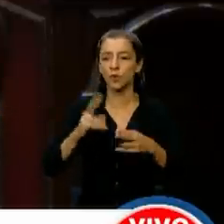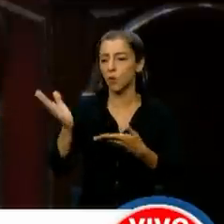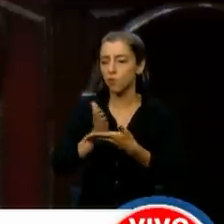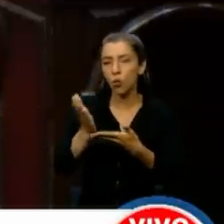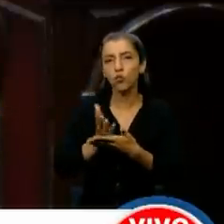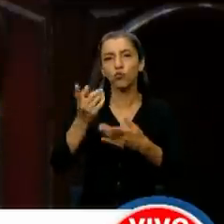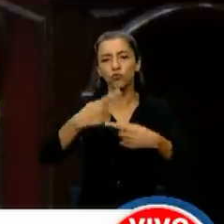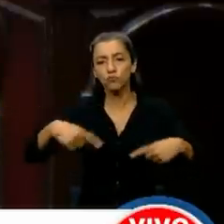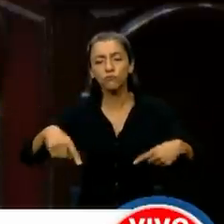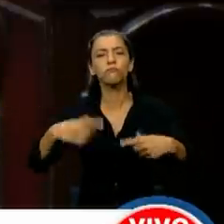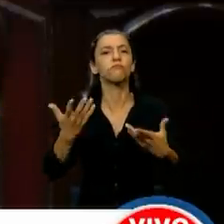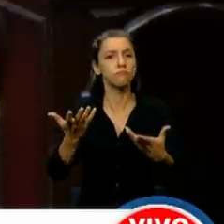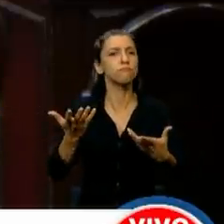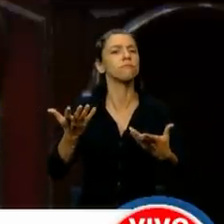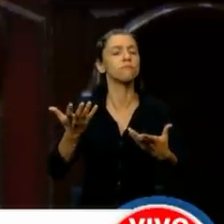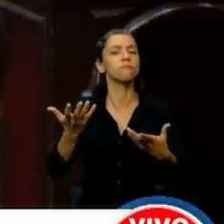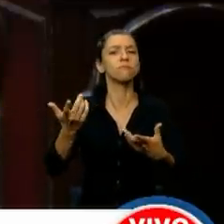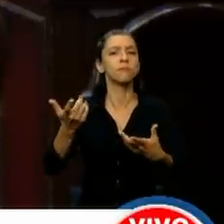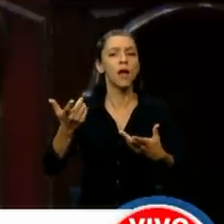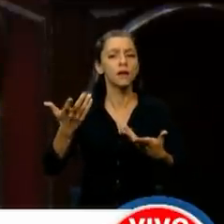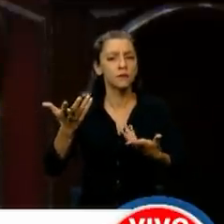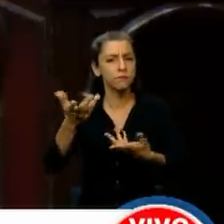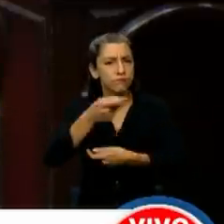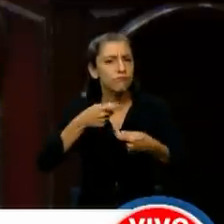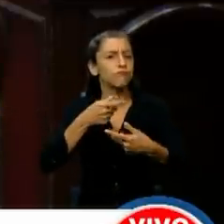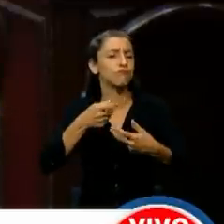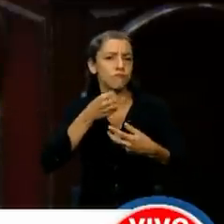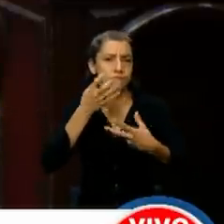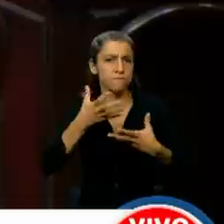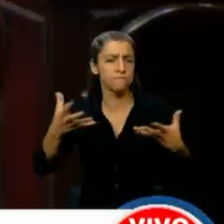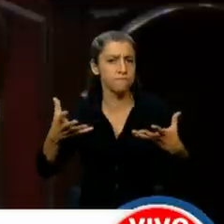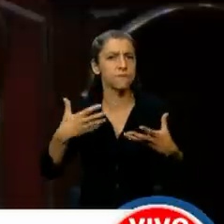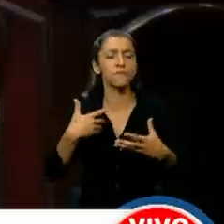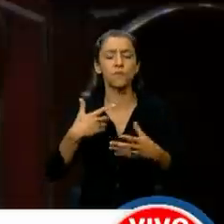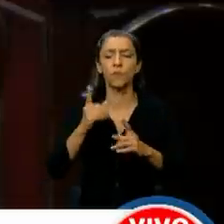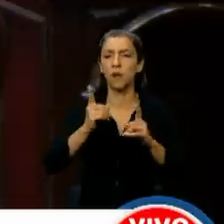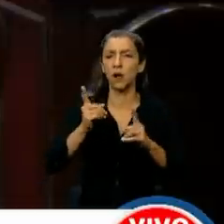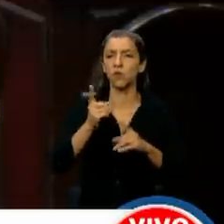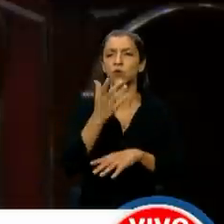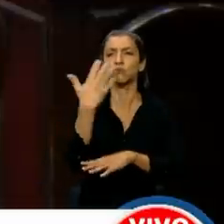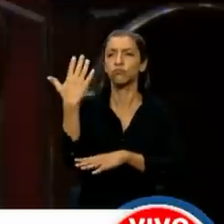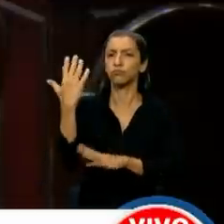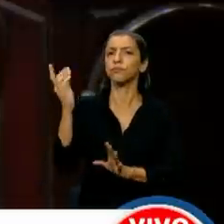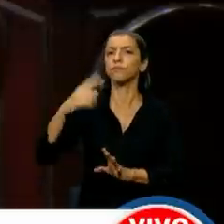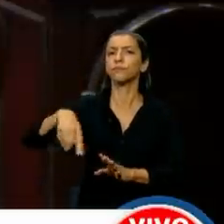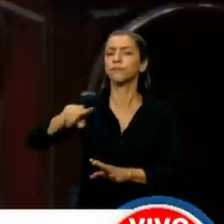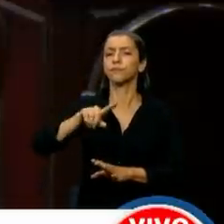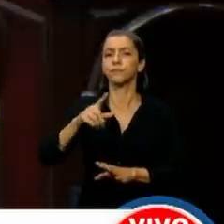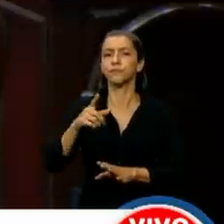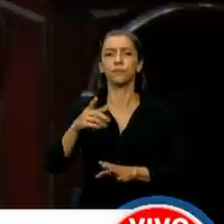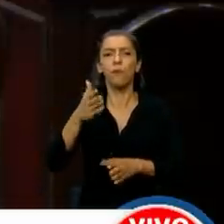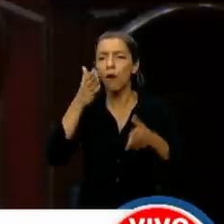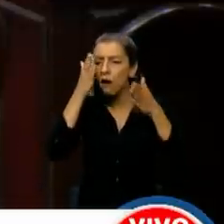dineros públicos me refiero a discursos fundados en una obsesión